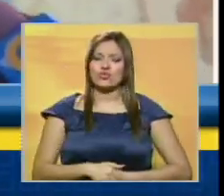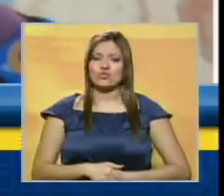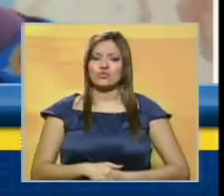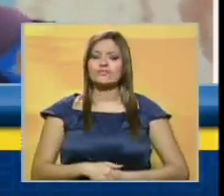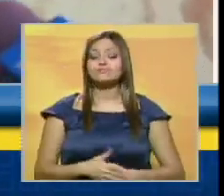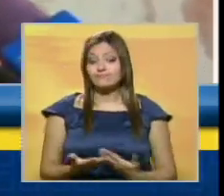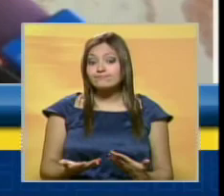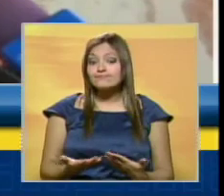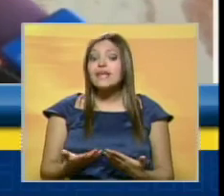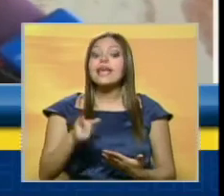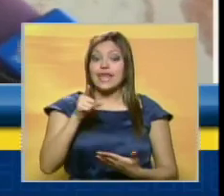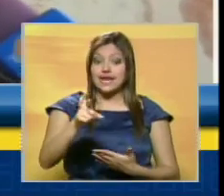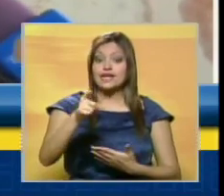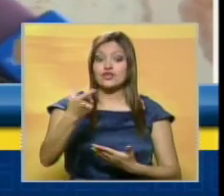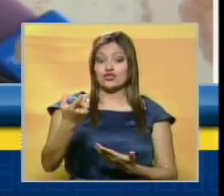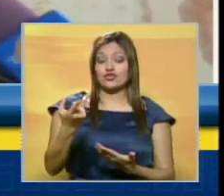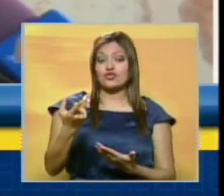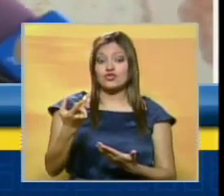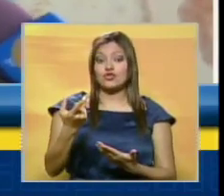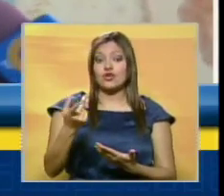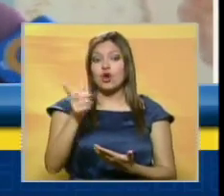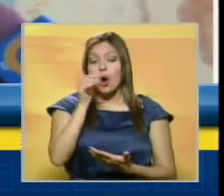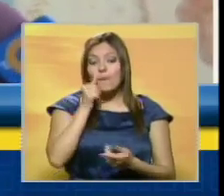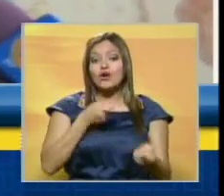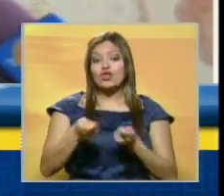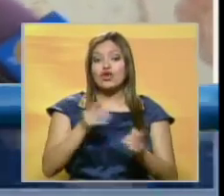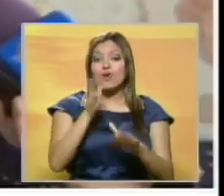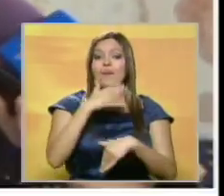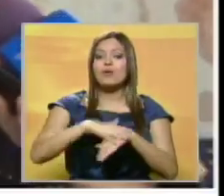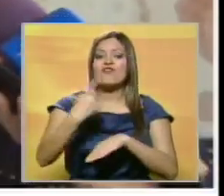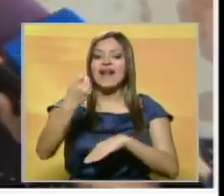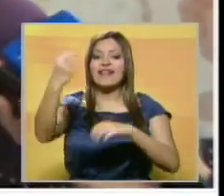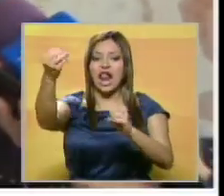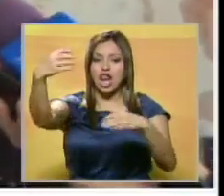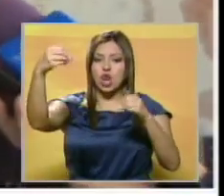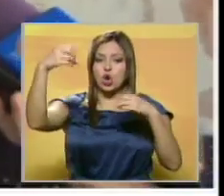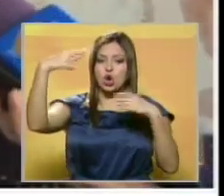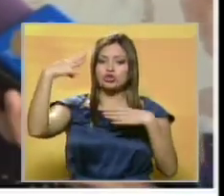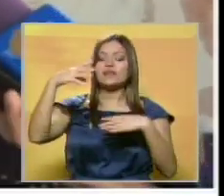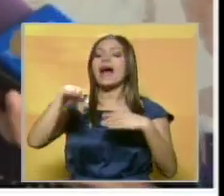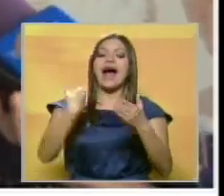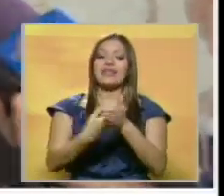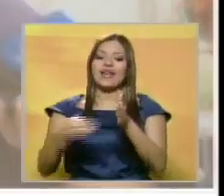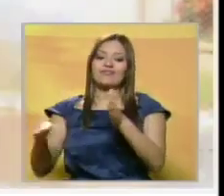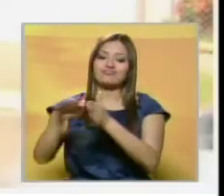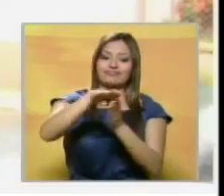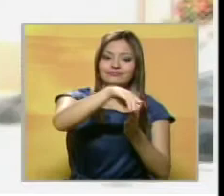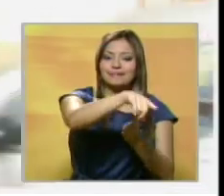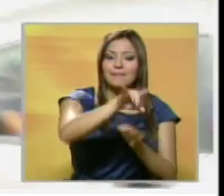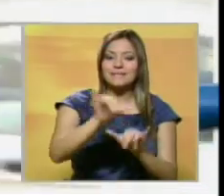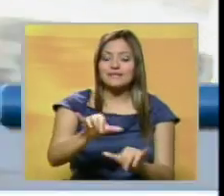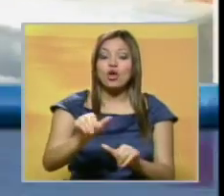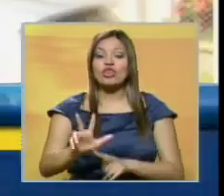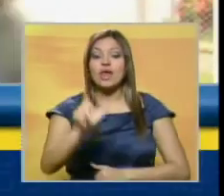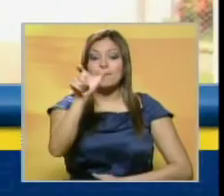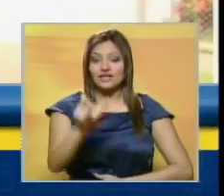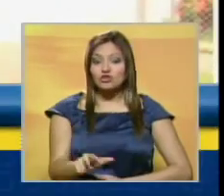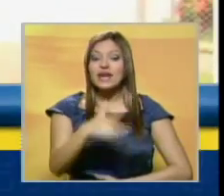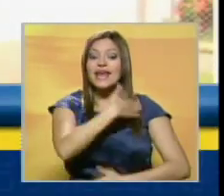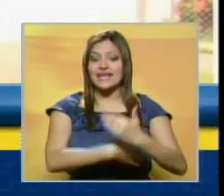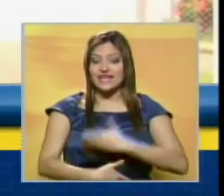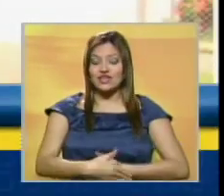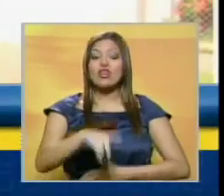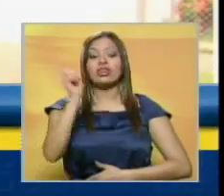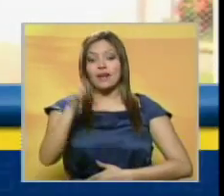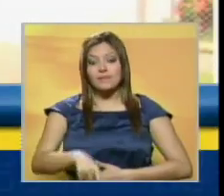Ellos venían y el señor perdió un poquito de control por la falta de luz y le llegó una defensa. De este accidente resultaron 3 personas heridas